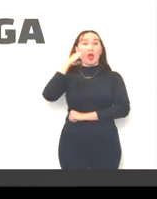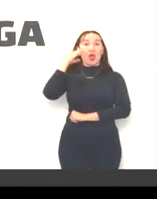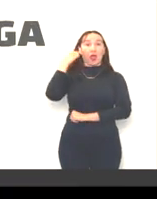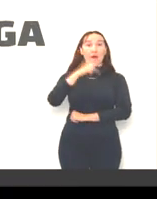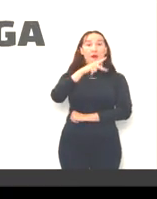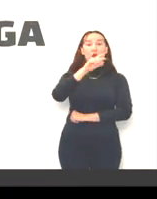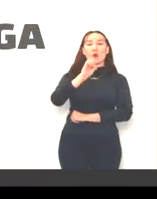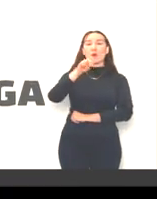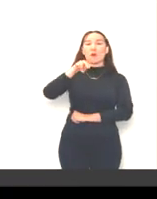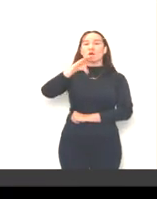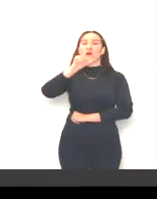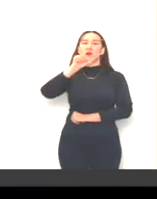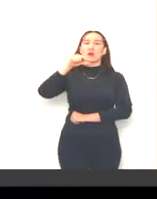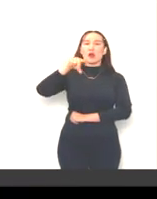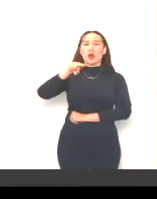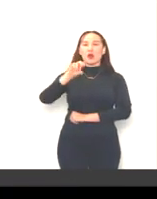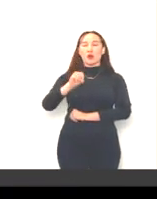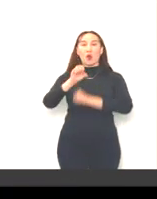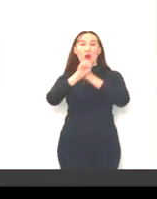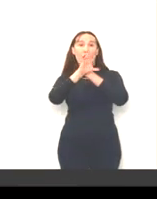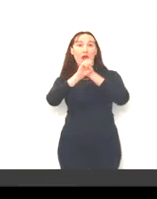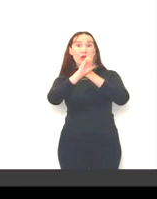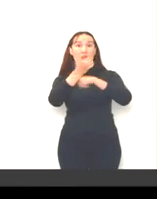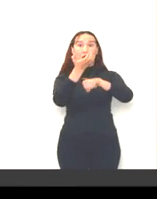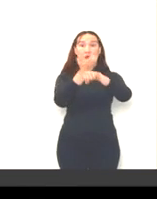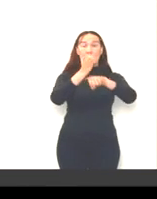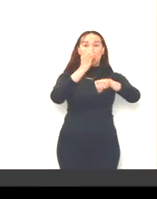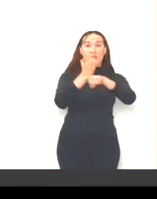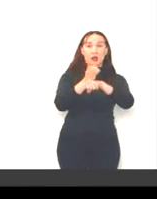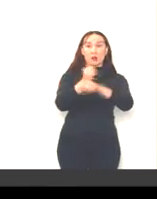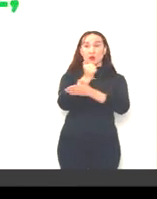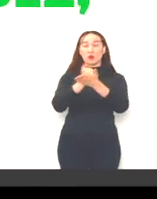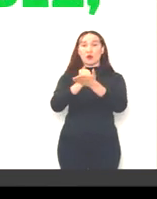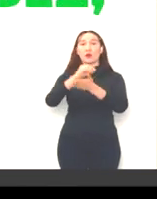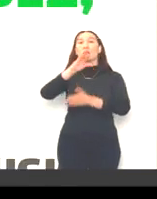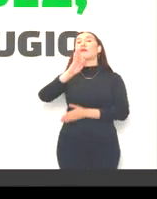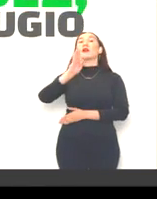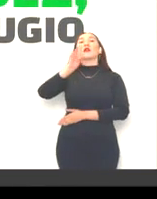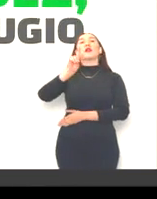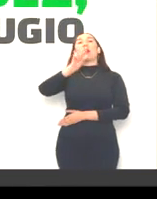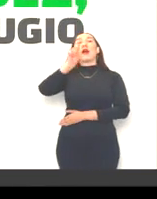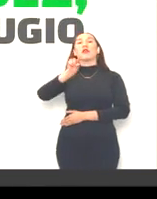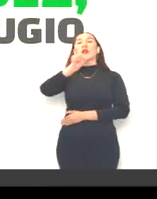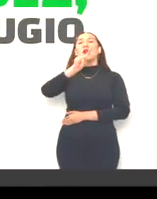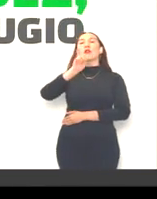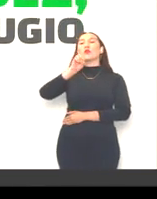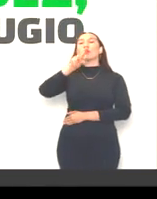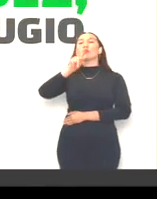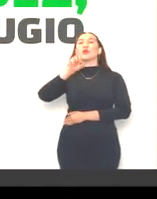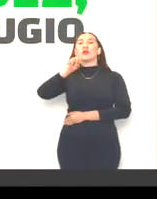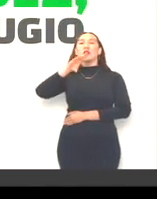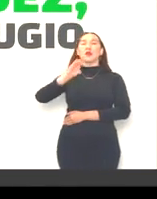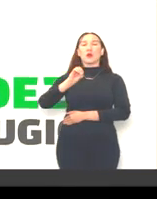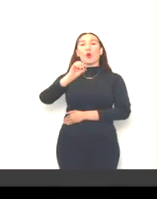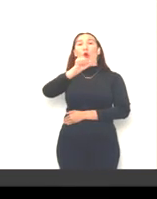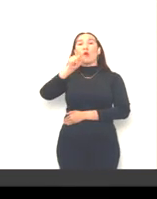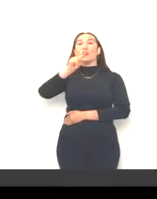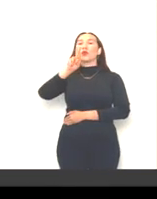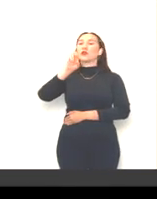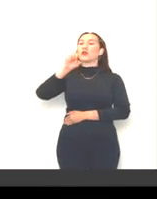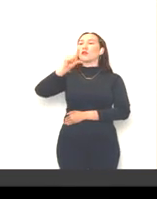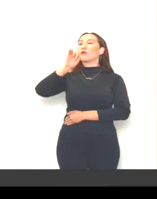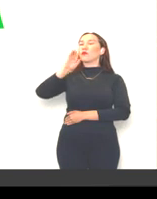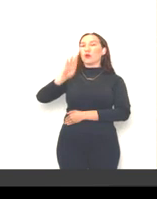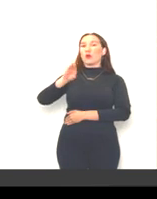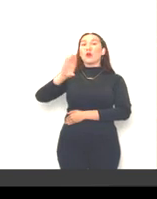Ébano y Ponciano Arriaga. Cárdenas, Cerritos, en Ciudad Fernández, Atotonilco y El Refugio,